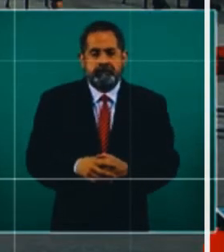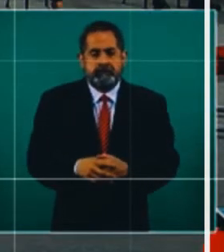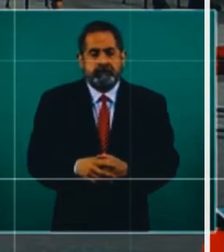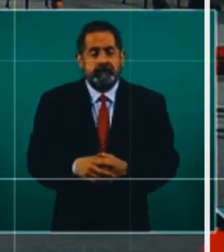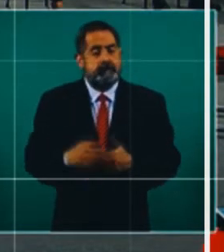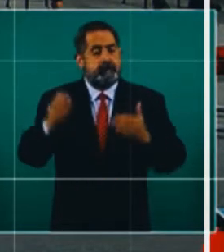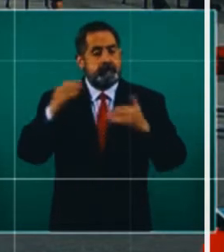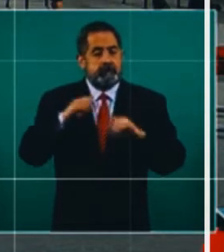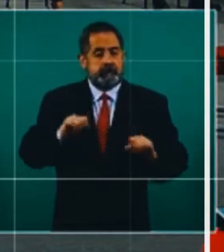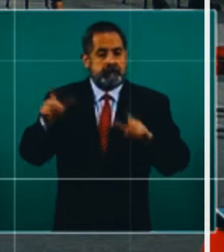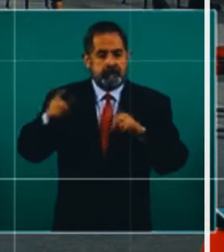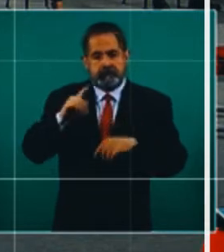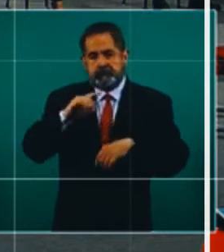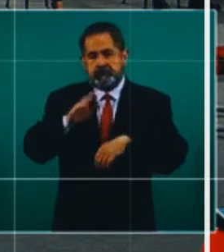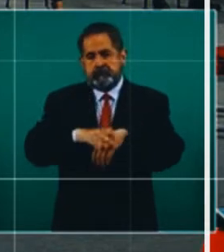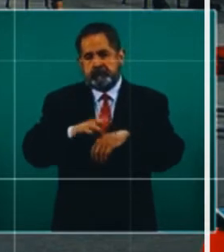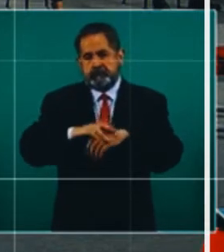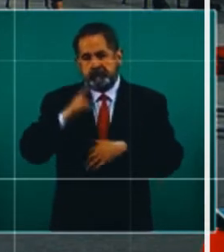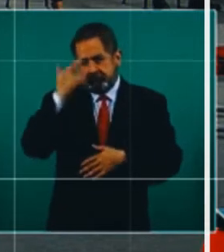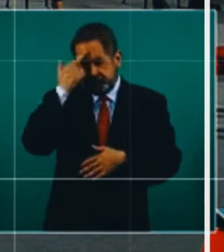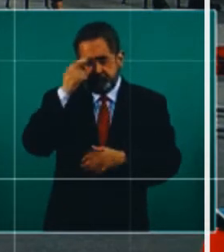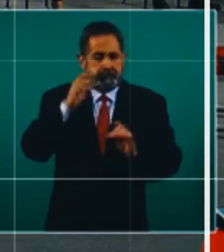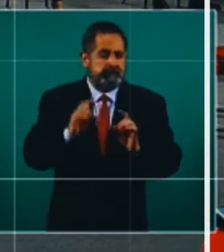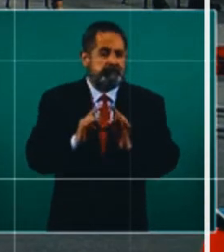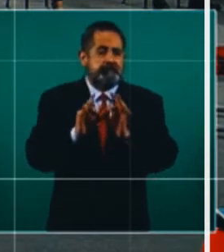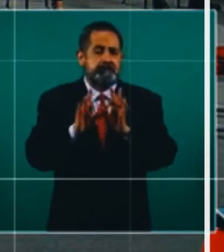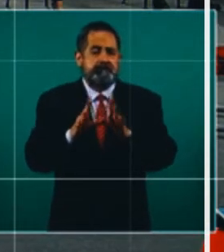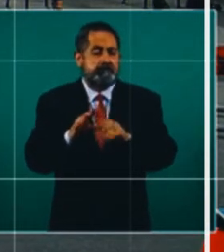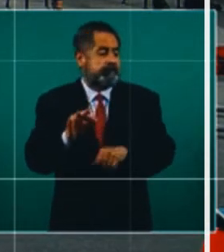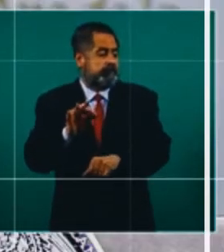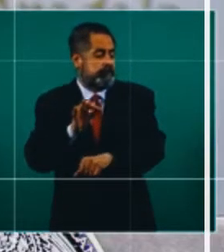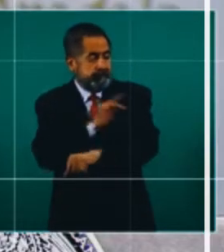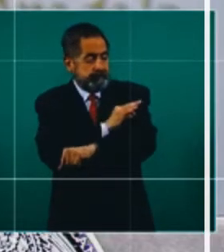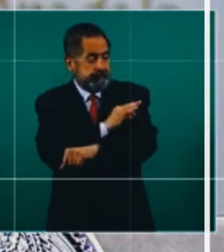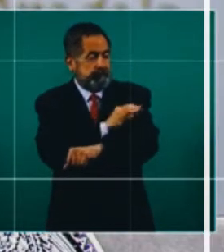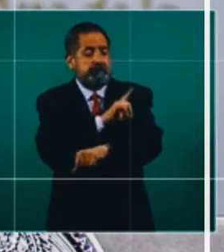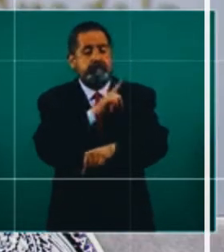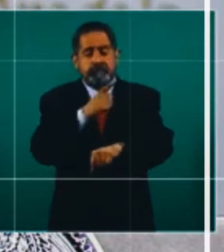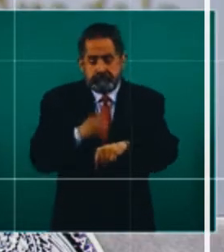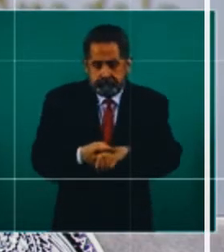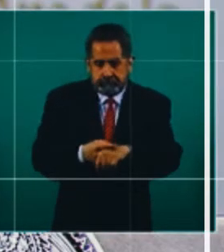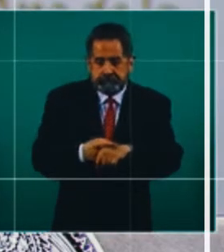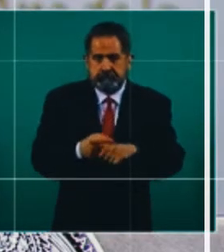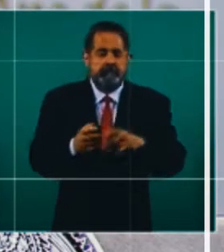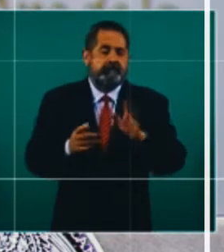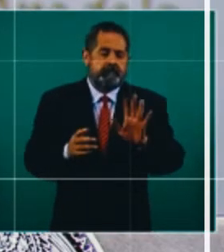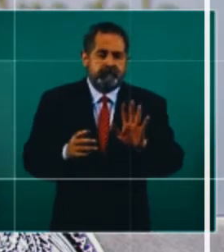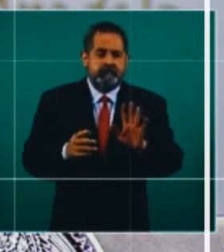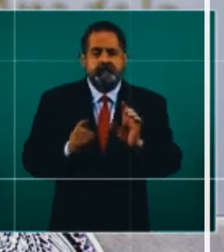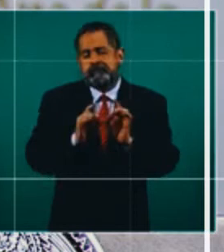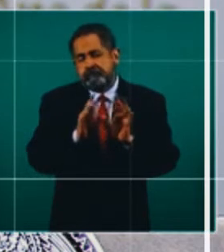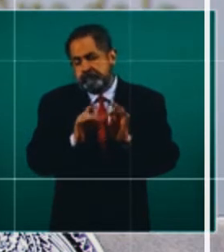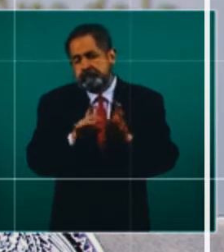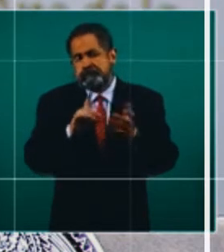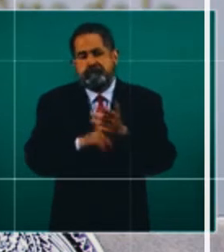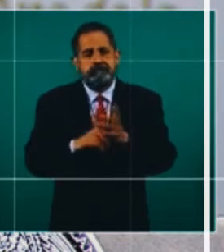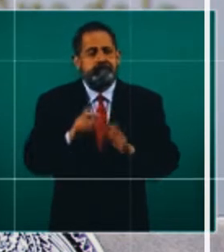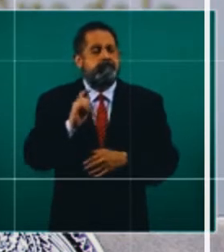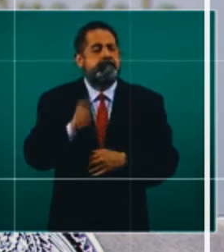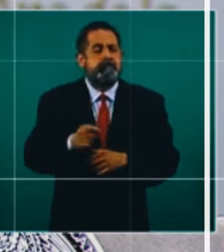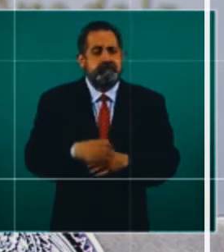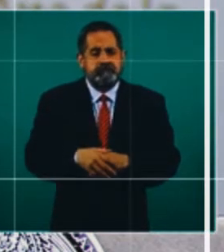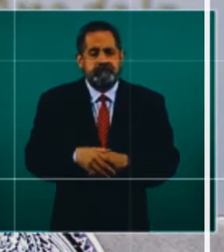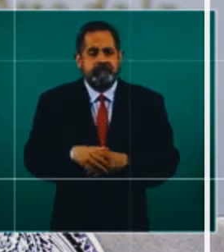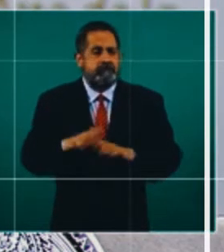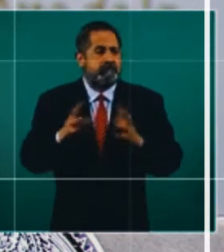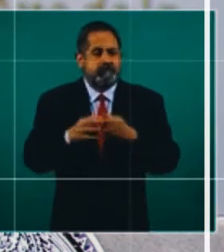lo que vemos es solo para recordar que los eventos supuestamente asociados a vacunación, es decir, los eventos adversos, son en